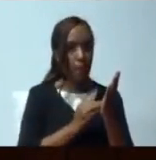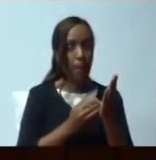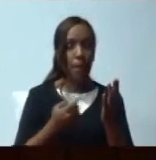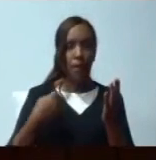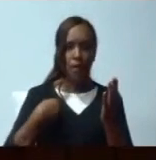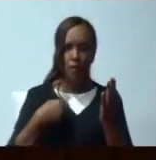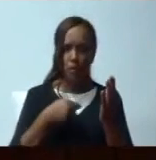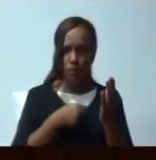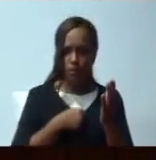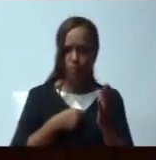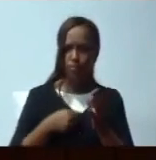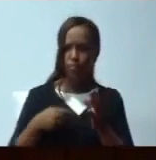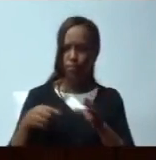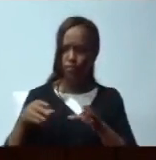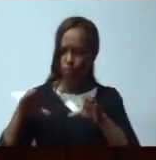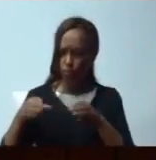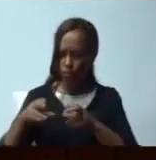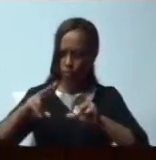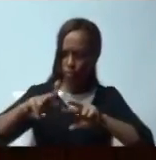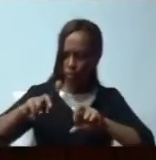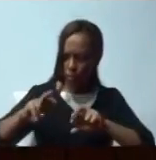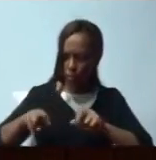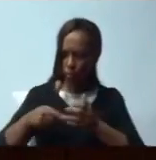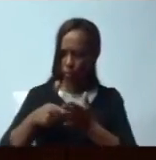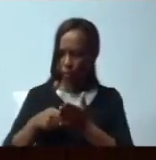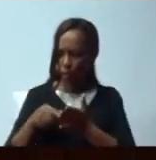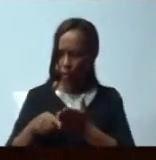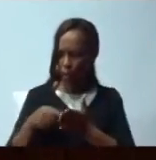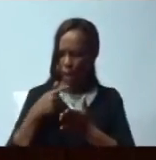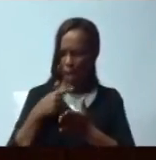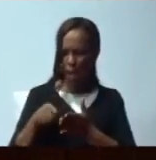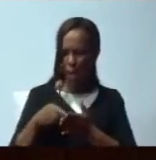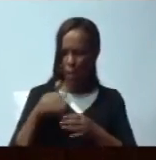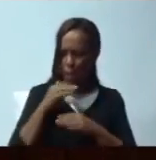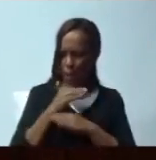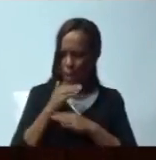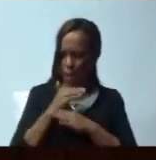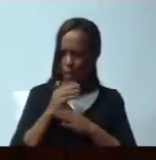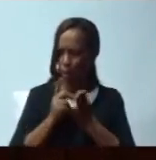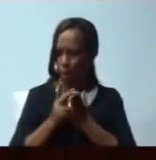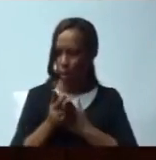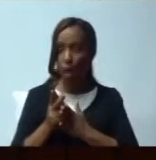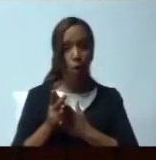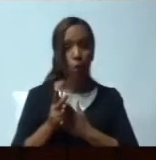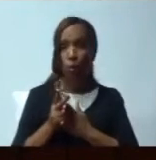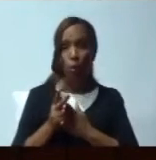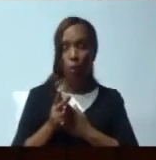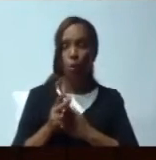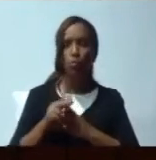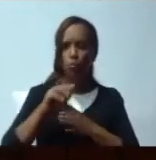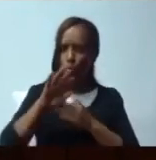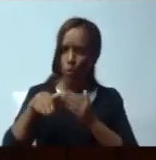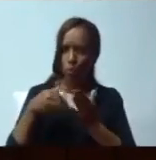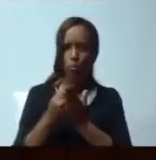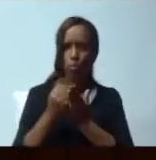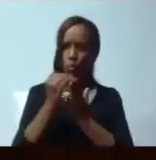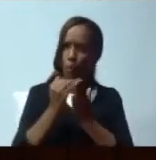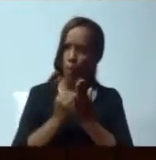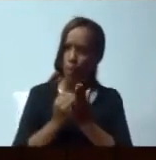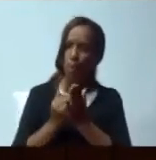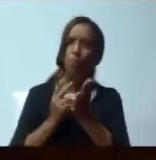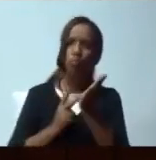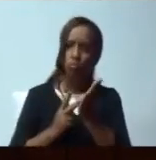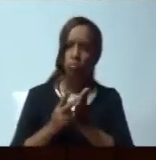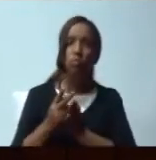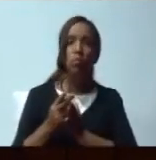los criterios fundamentales que establecen el reconocimiento a un dominicano y a una dominicana. Nosotros, al final,